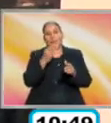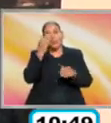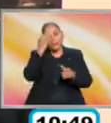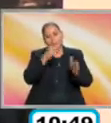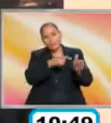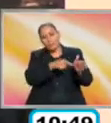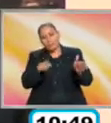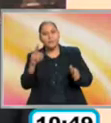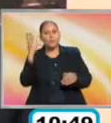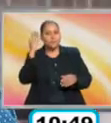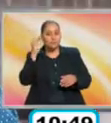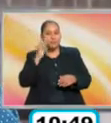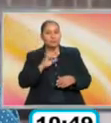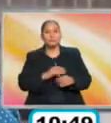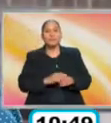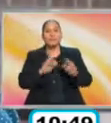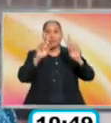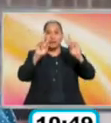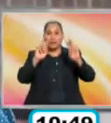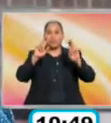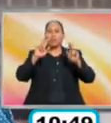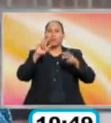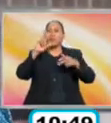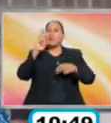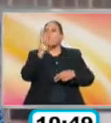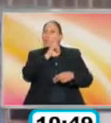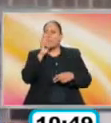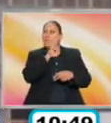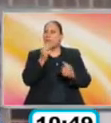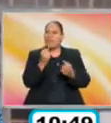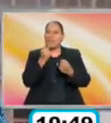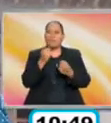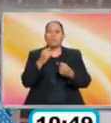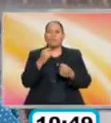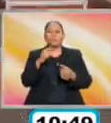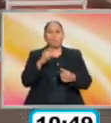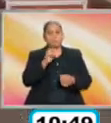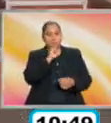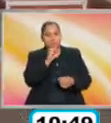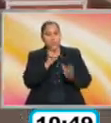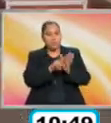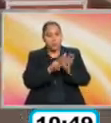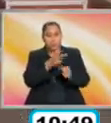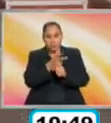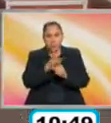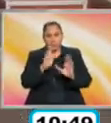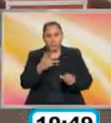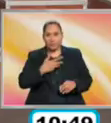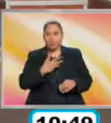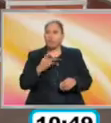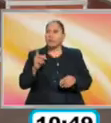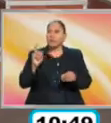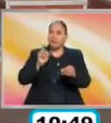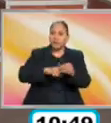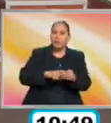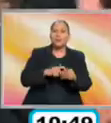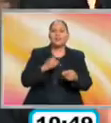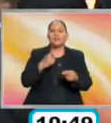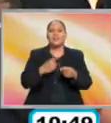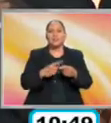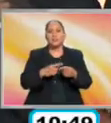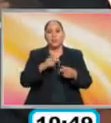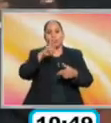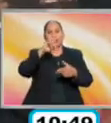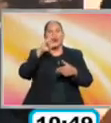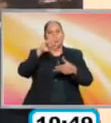maduración. Perfecto. El sencillo Tormenta es muy bueno, ya tiene su videoclip. Gracias. Y hay una participación especial. Sí, es correcto. Tormenta